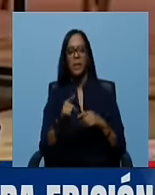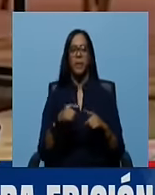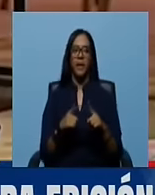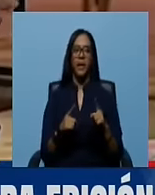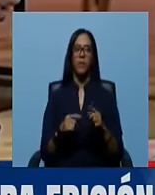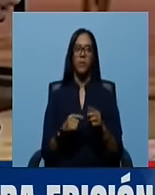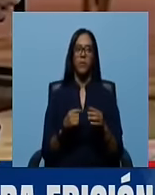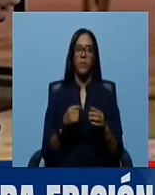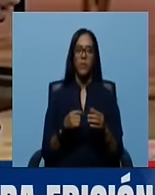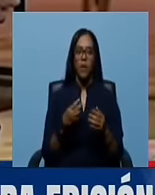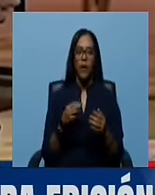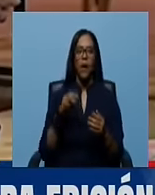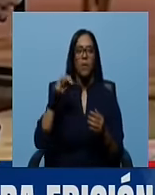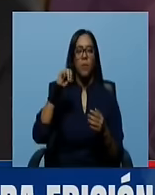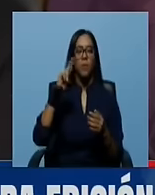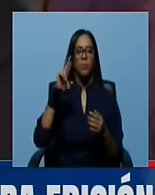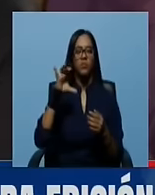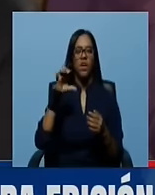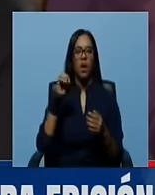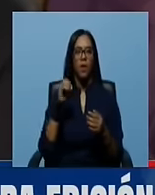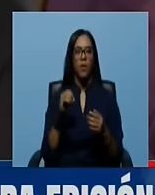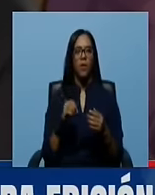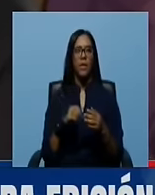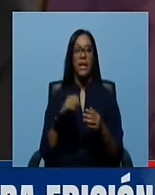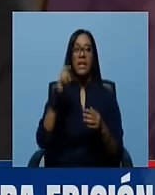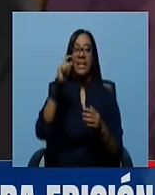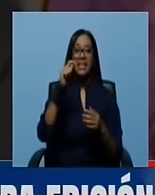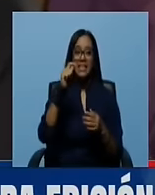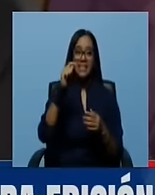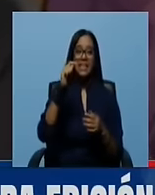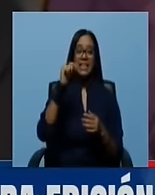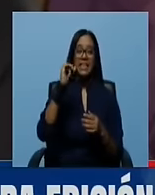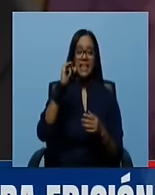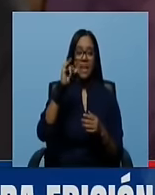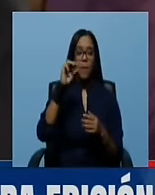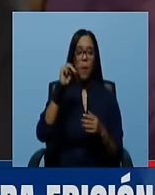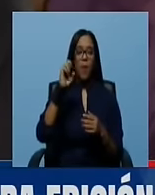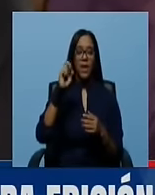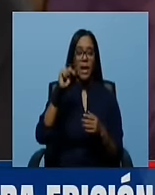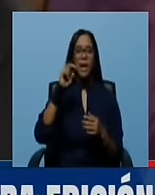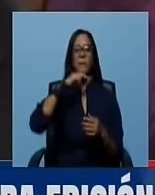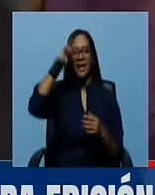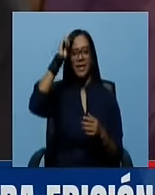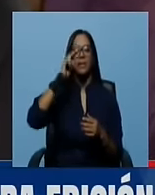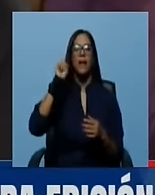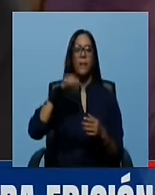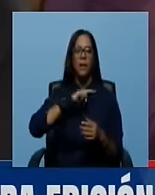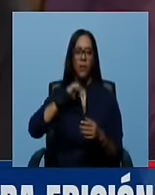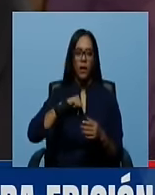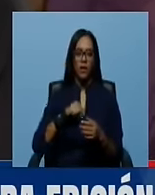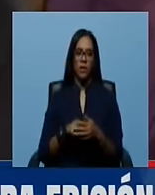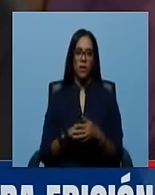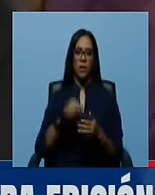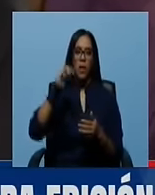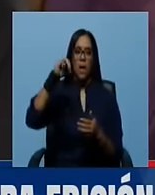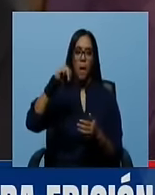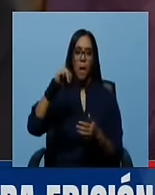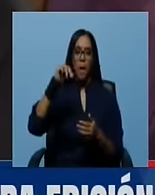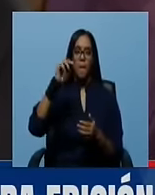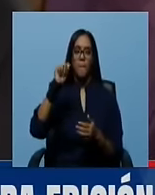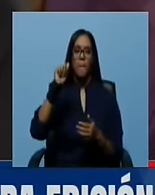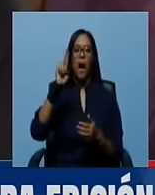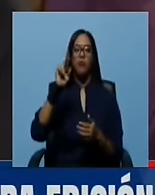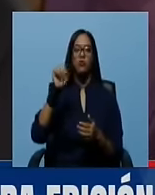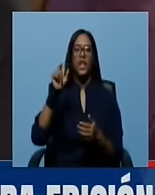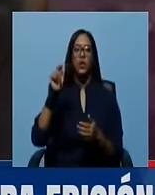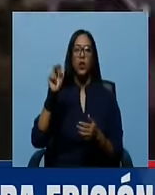Uno va al mausoleo del gran timonel, nuestro gran timonel, padre también nuestro, Mao Zedong, y así